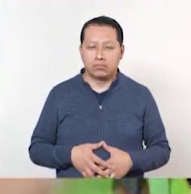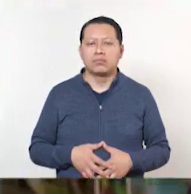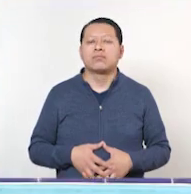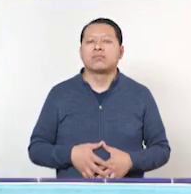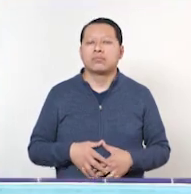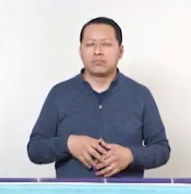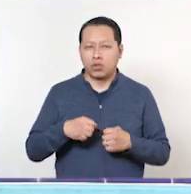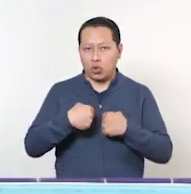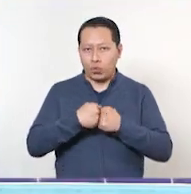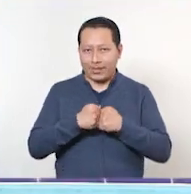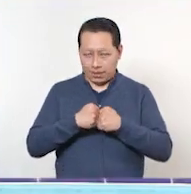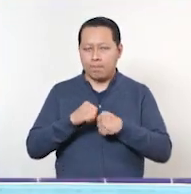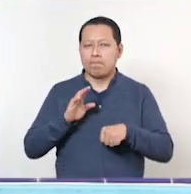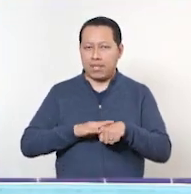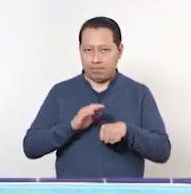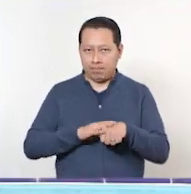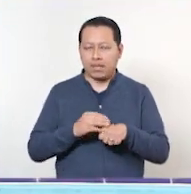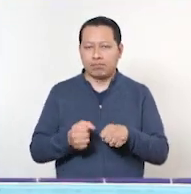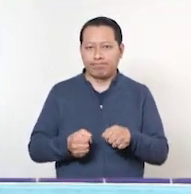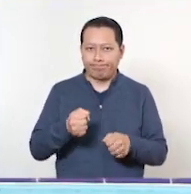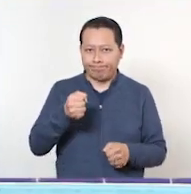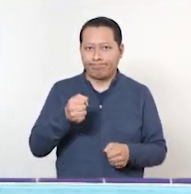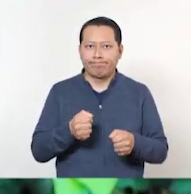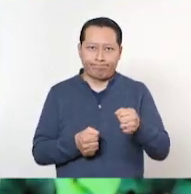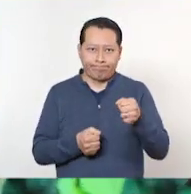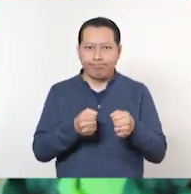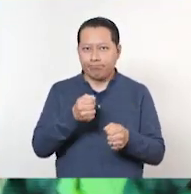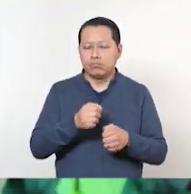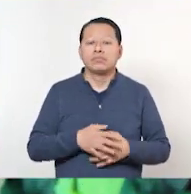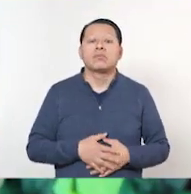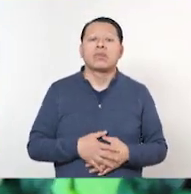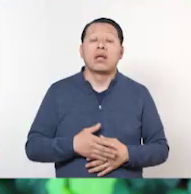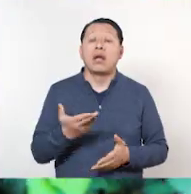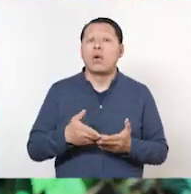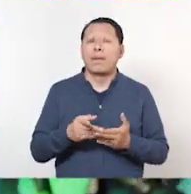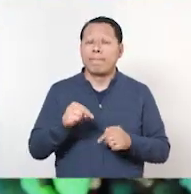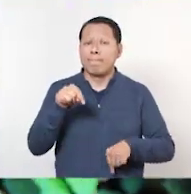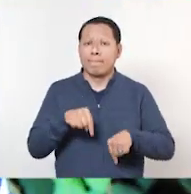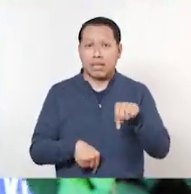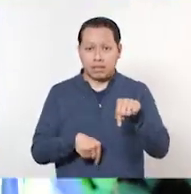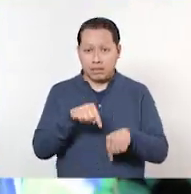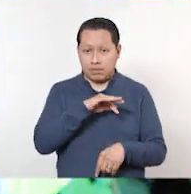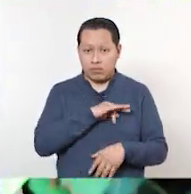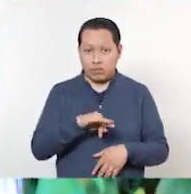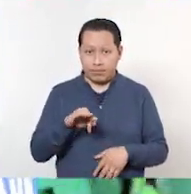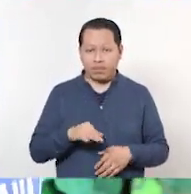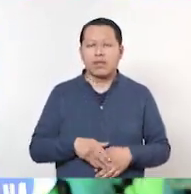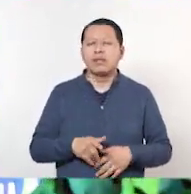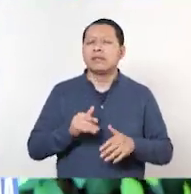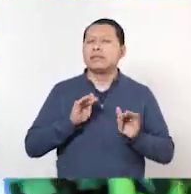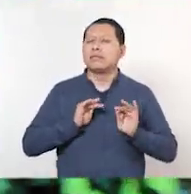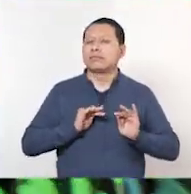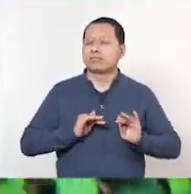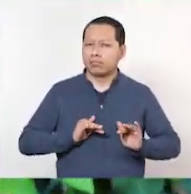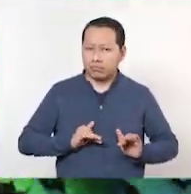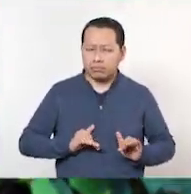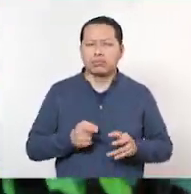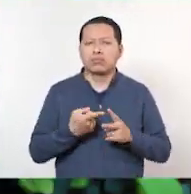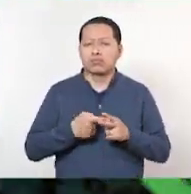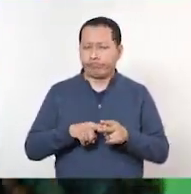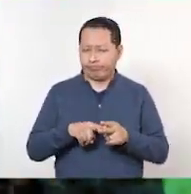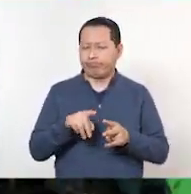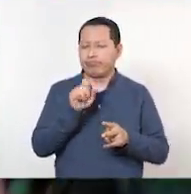Elevamos más las rodillas, perfecto. Ok, vamos a hacer la marcha, nos ponemos en posición, de forma